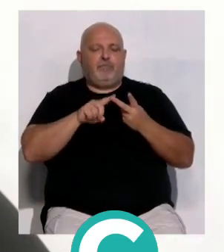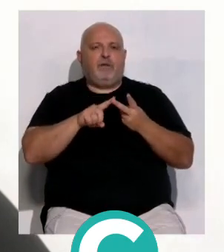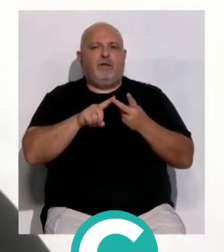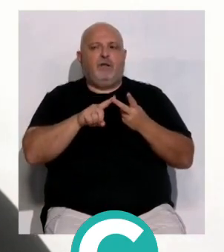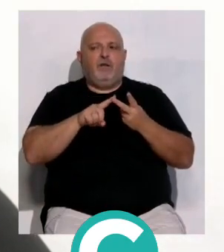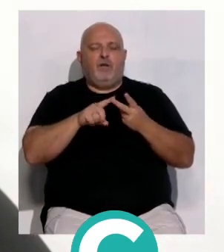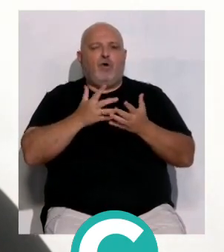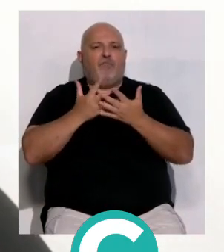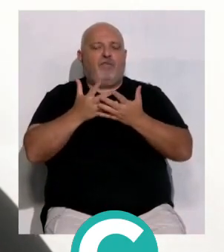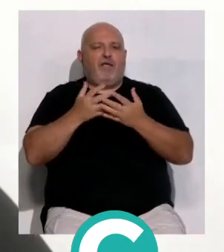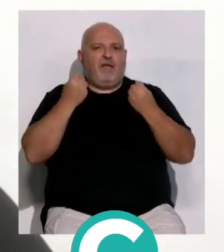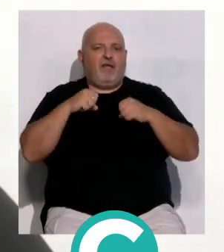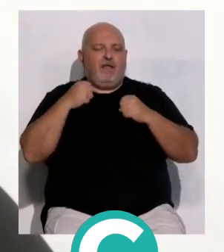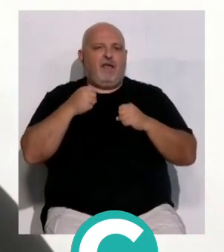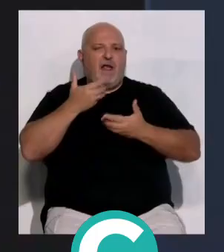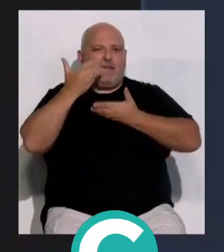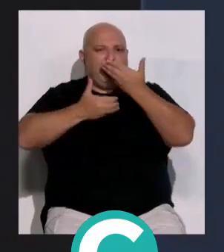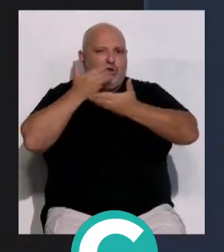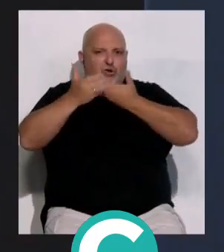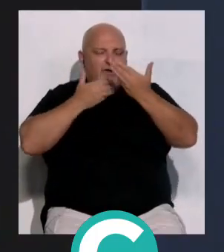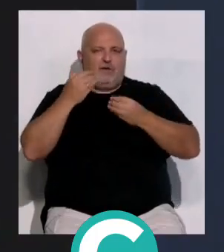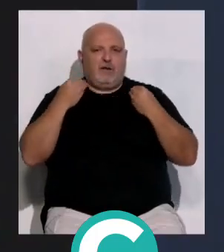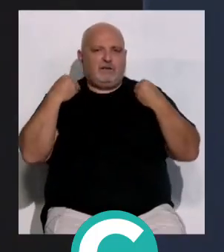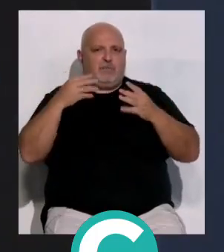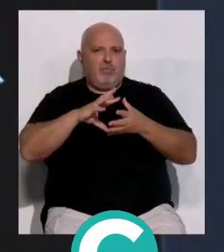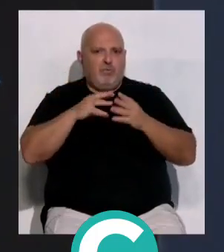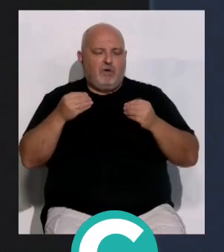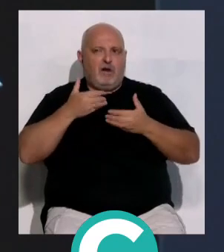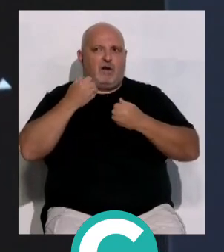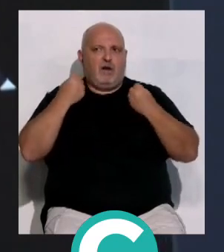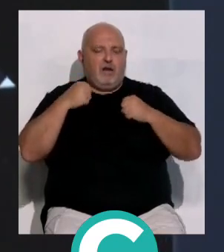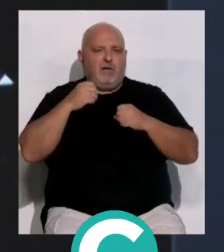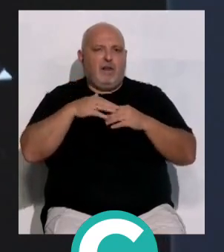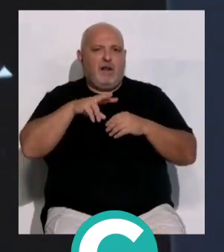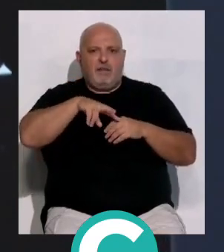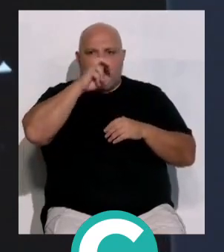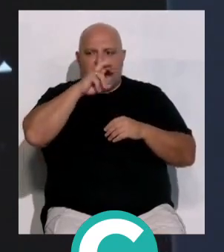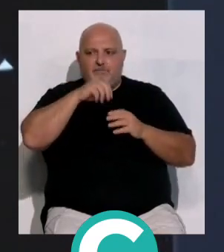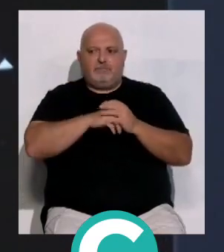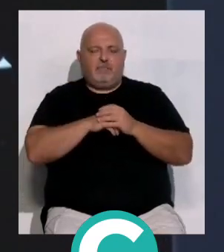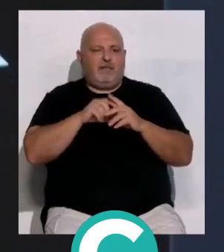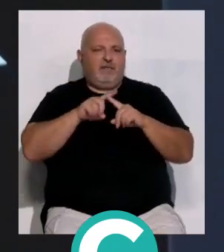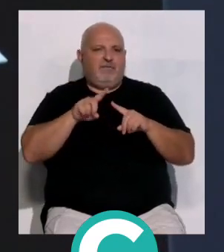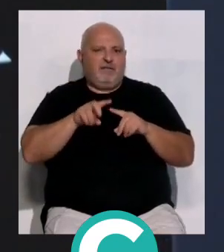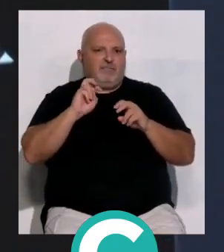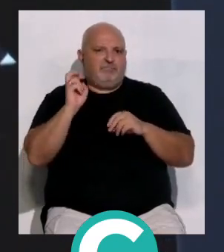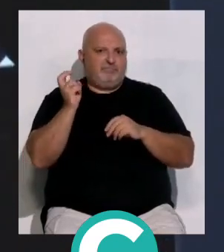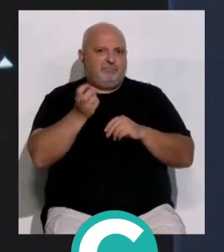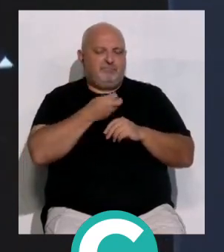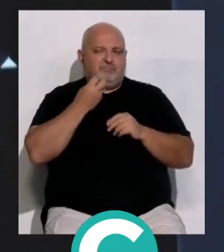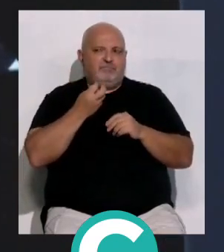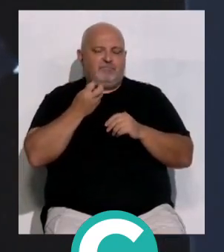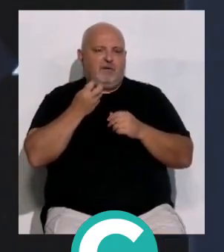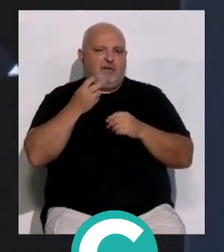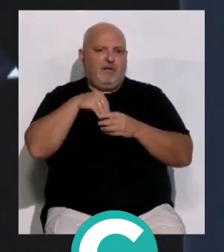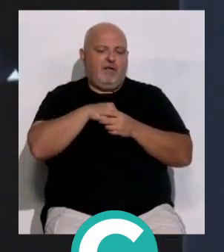también ofrecer ejercicios de calentamiento, de resistencia muscular, resistencia cardiorrespiratoria, en las distintas modalidades que tenemos aquí, en